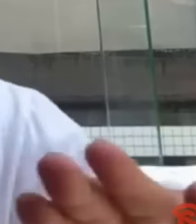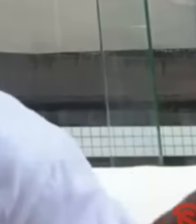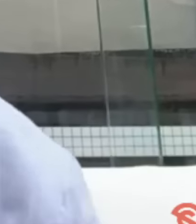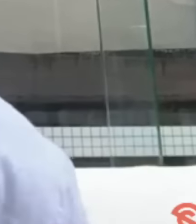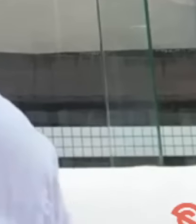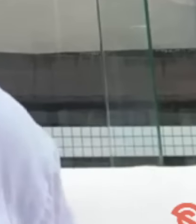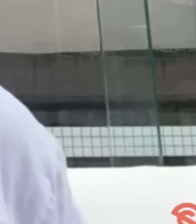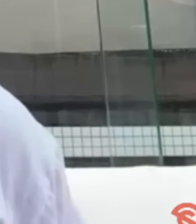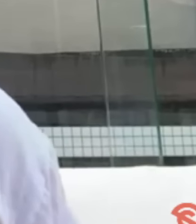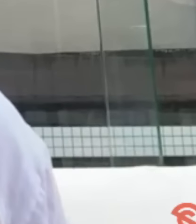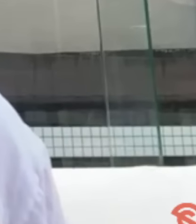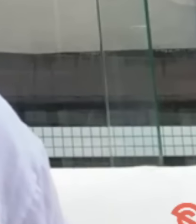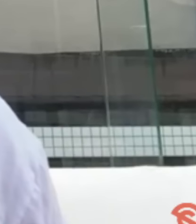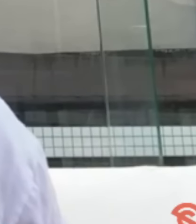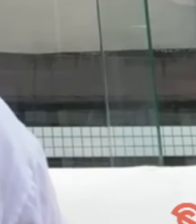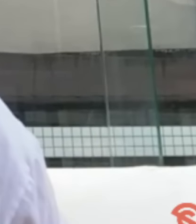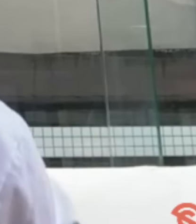lo único que puso.